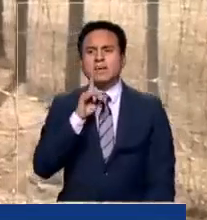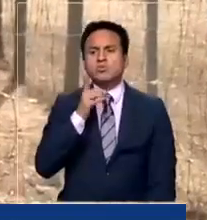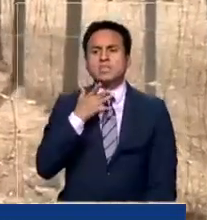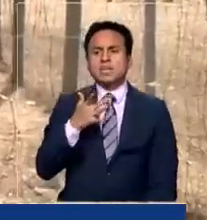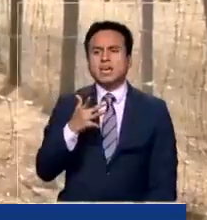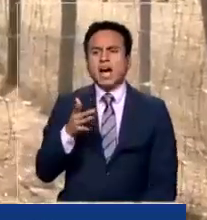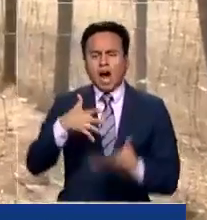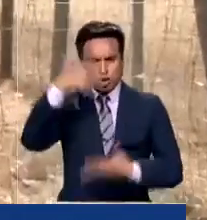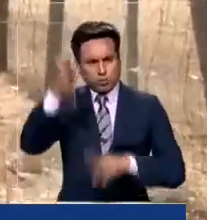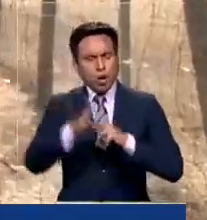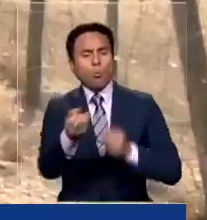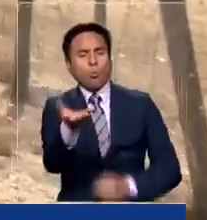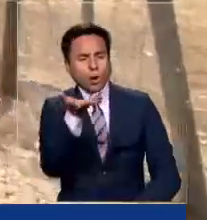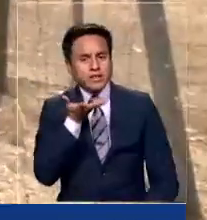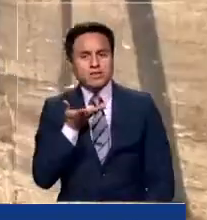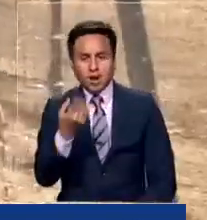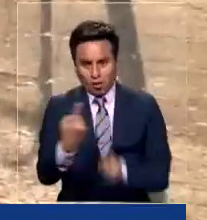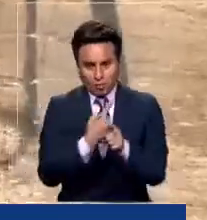cuenta